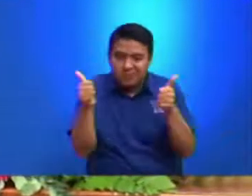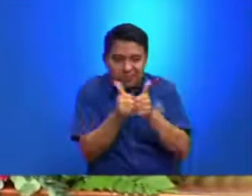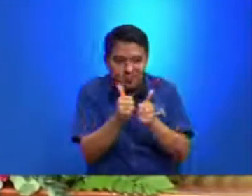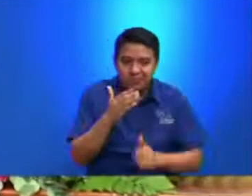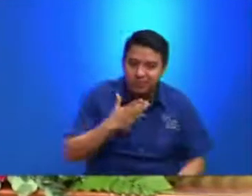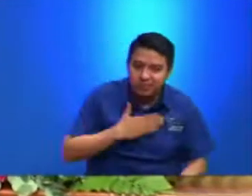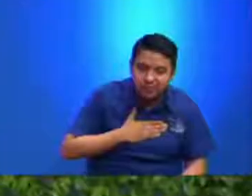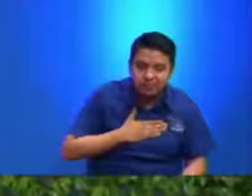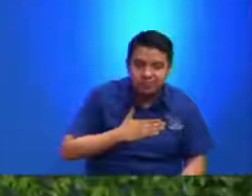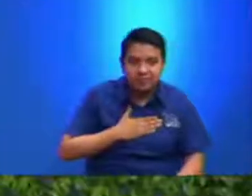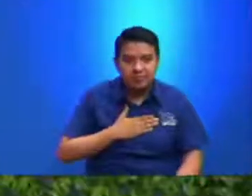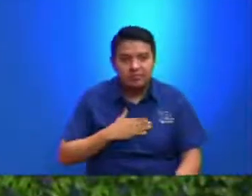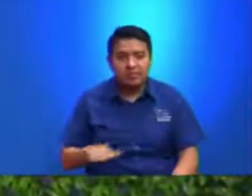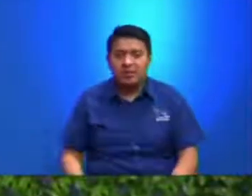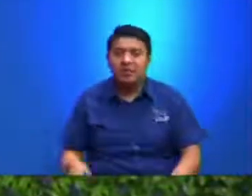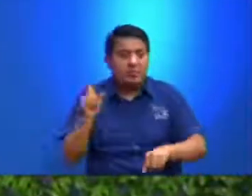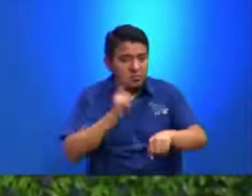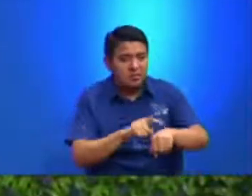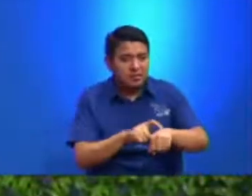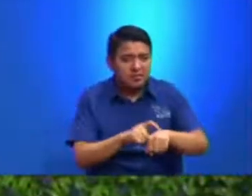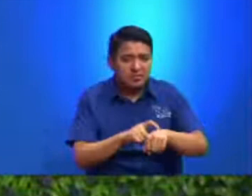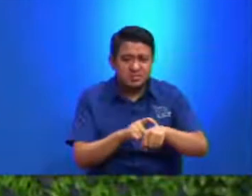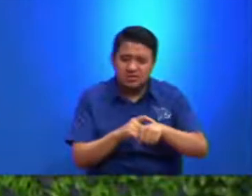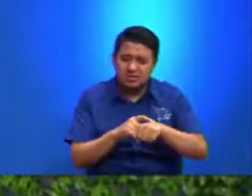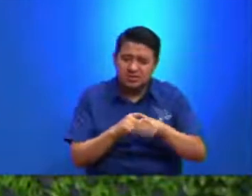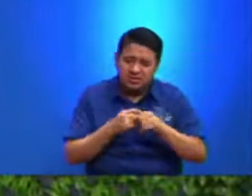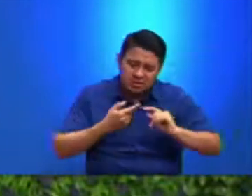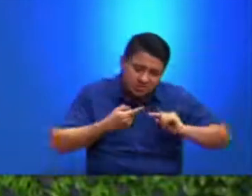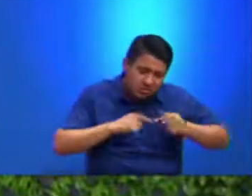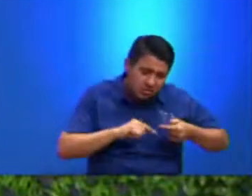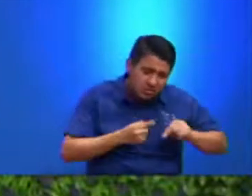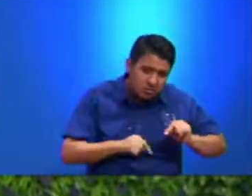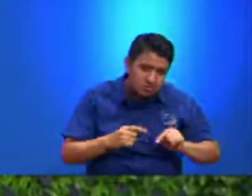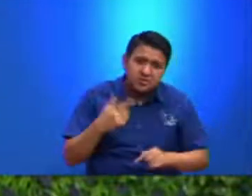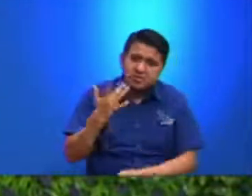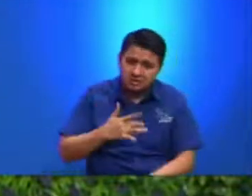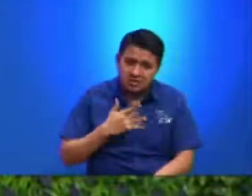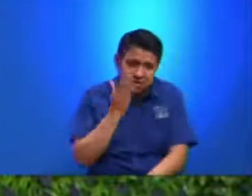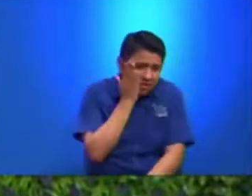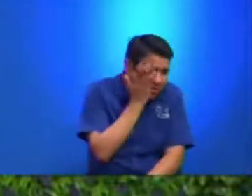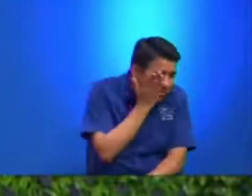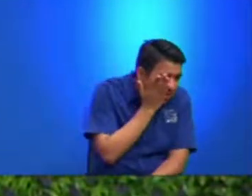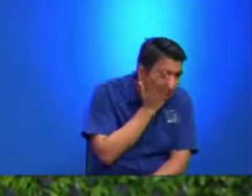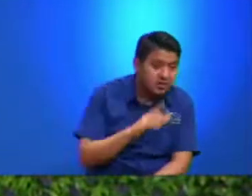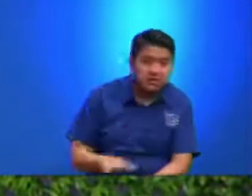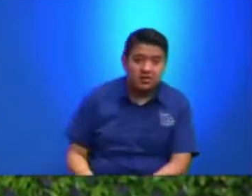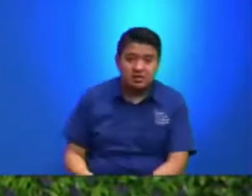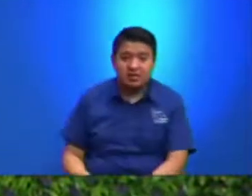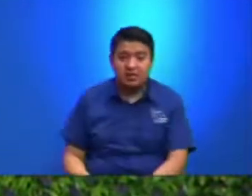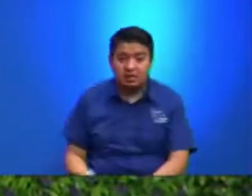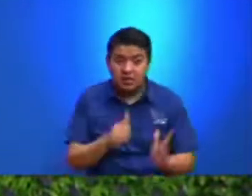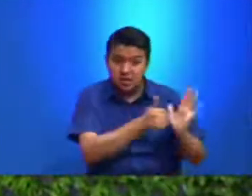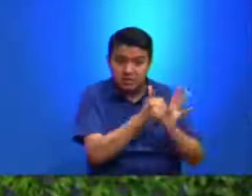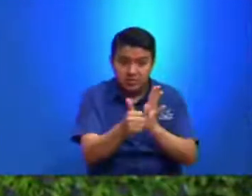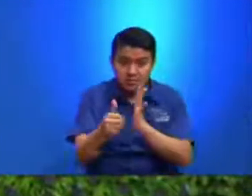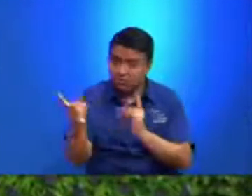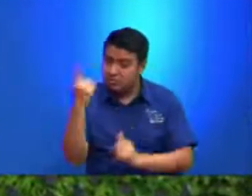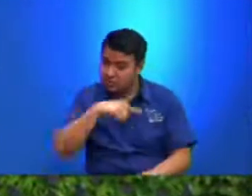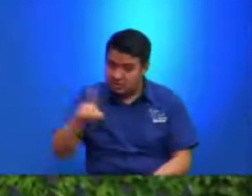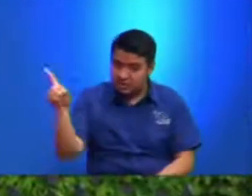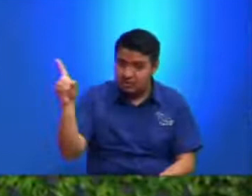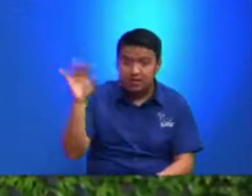En aquellos momentos tan horribles que yo pasaba, me daba vergüenza. Cuando mi esposo llegaba de la iglesia, yo